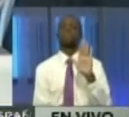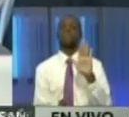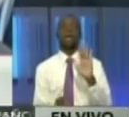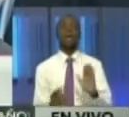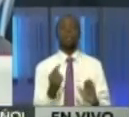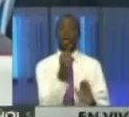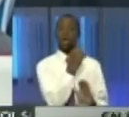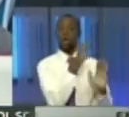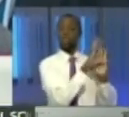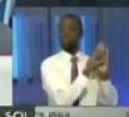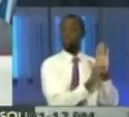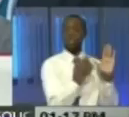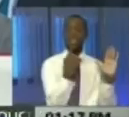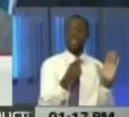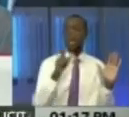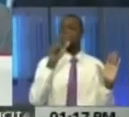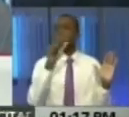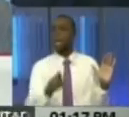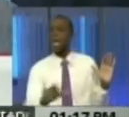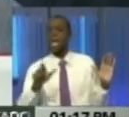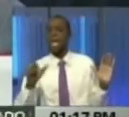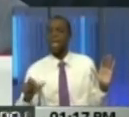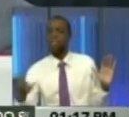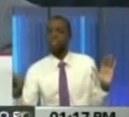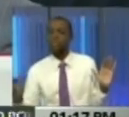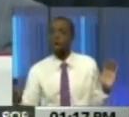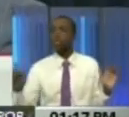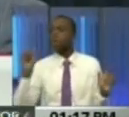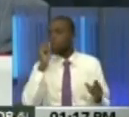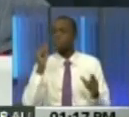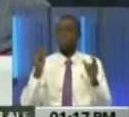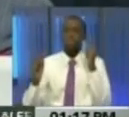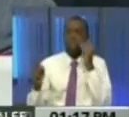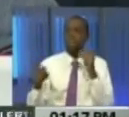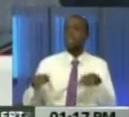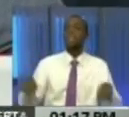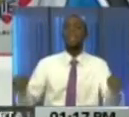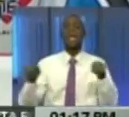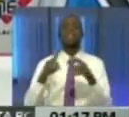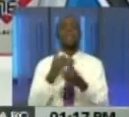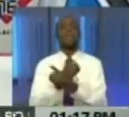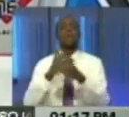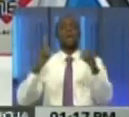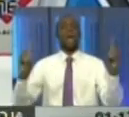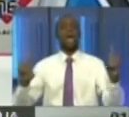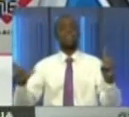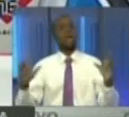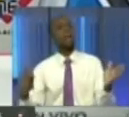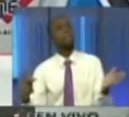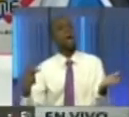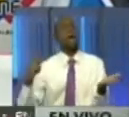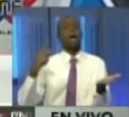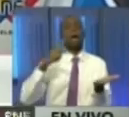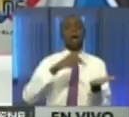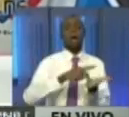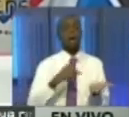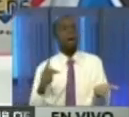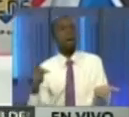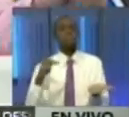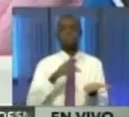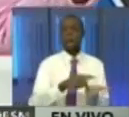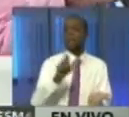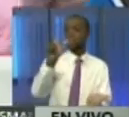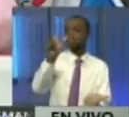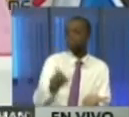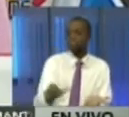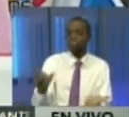electoras y los electores. Recordemos, una democracia participativa y protagónica que tiene como centro al ciudadano y la